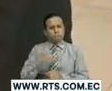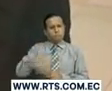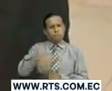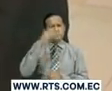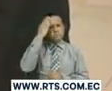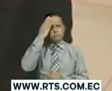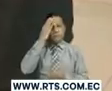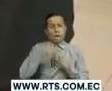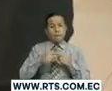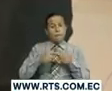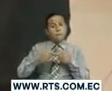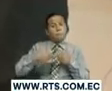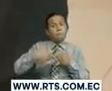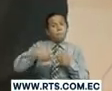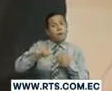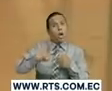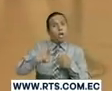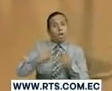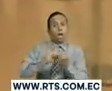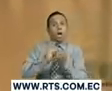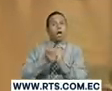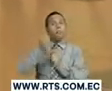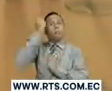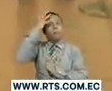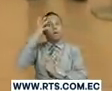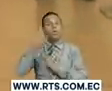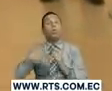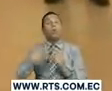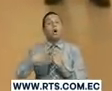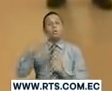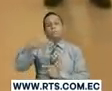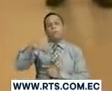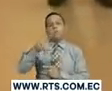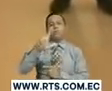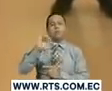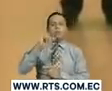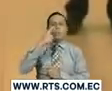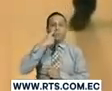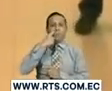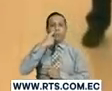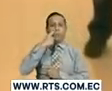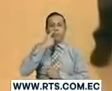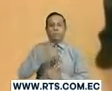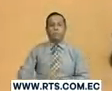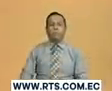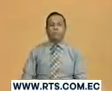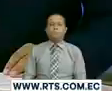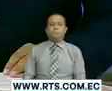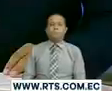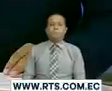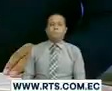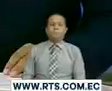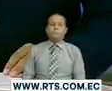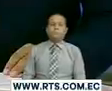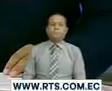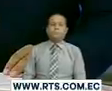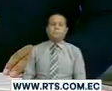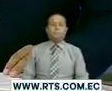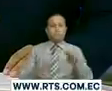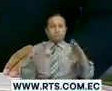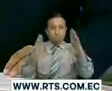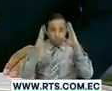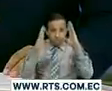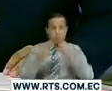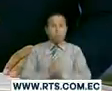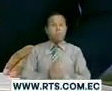de semáforo rojo a amarillo este 3 de junio, informó Sofía Vintimilla. Y mucha atención, un